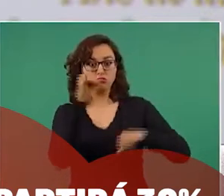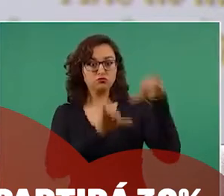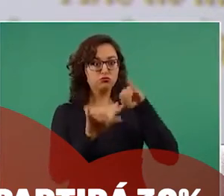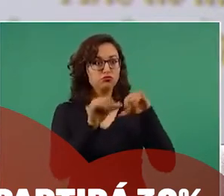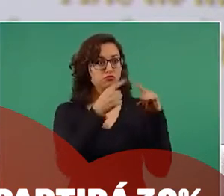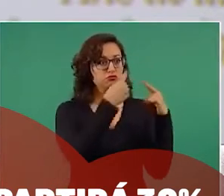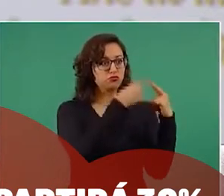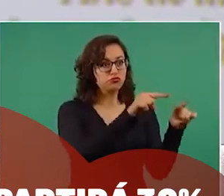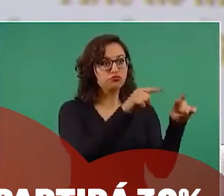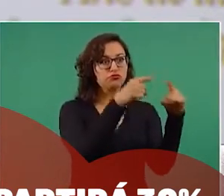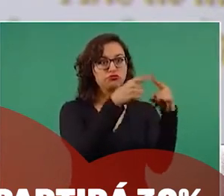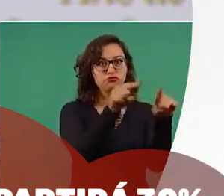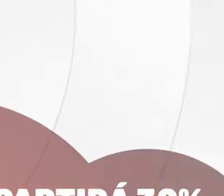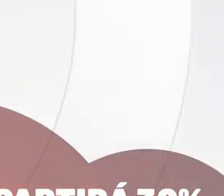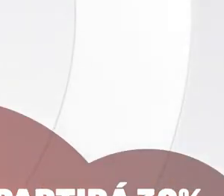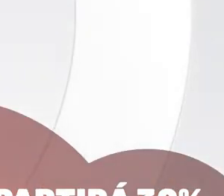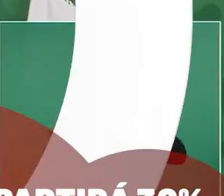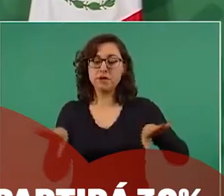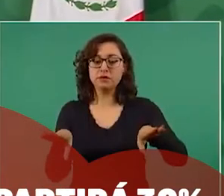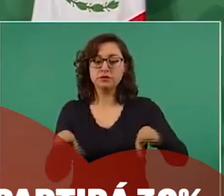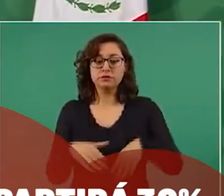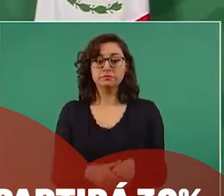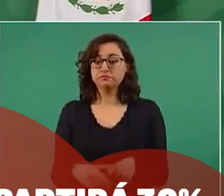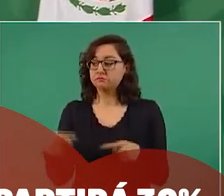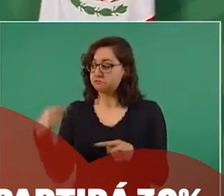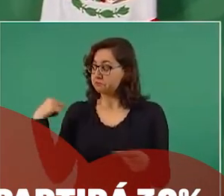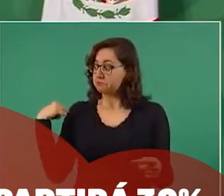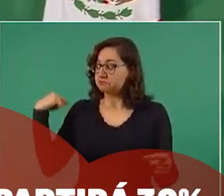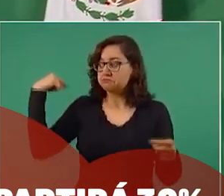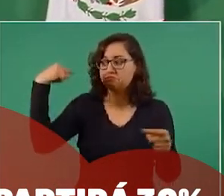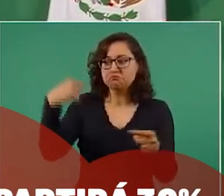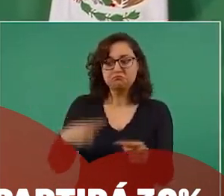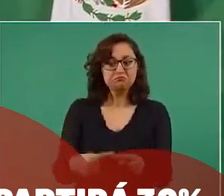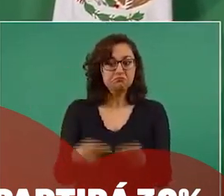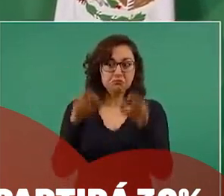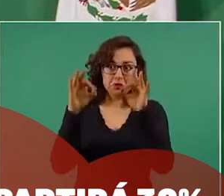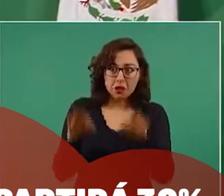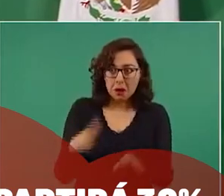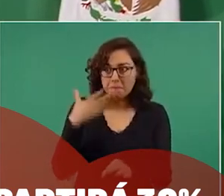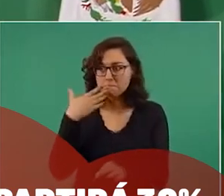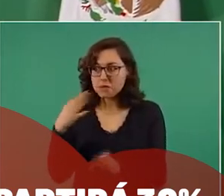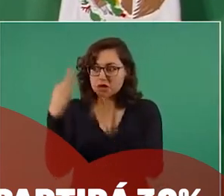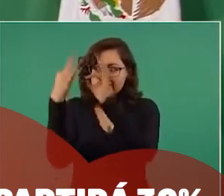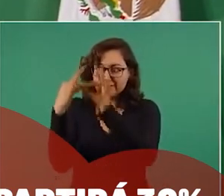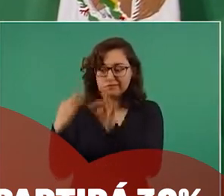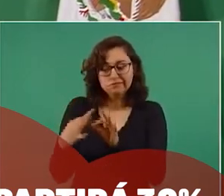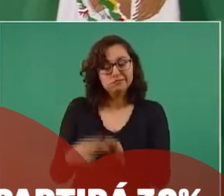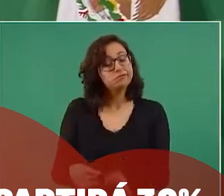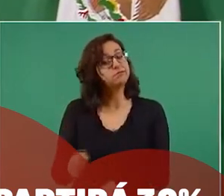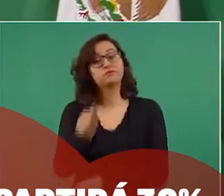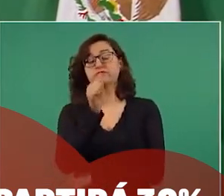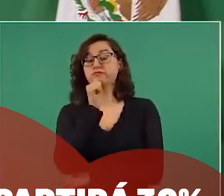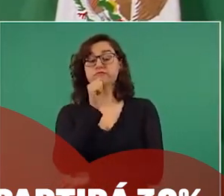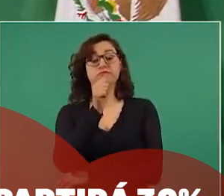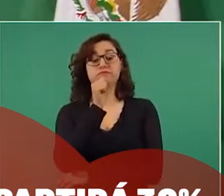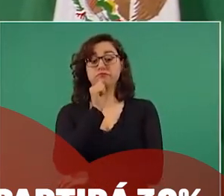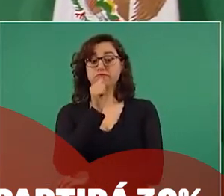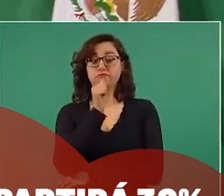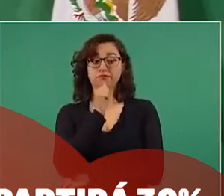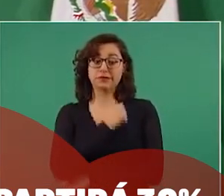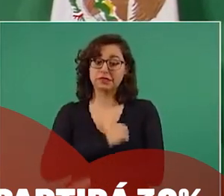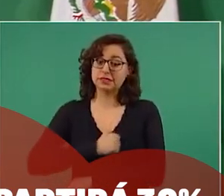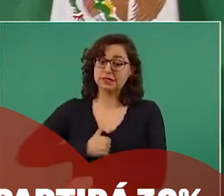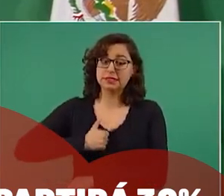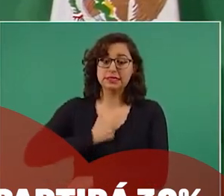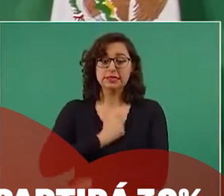la vacuna, ya que aún se encuentra en desarrollo. Lo anterior es parte de la solidaridad de México con la comunidad internacional y la distribución desigual de las vacunas